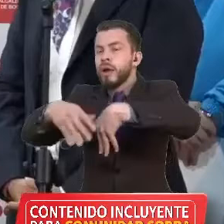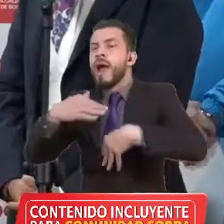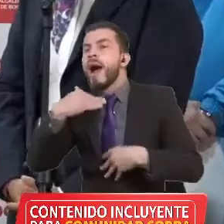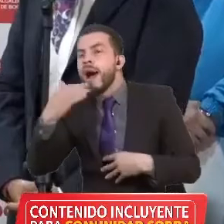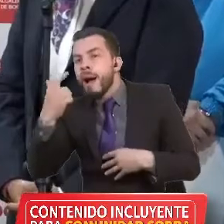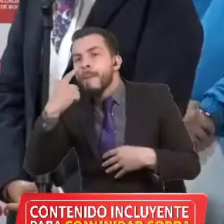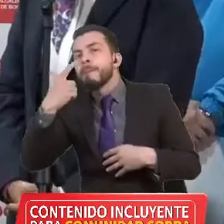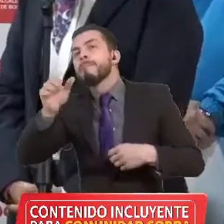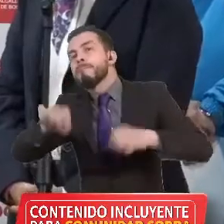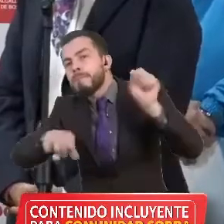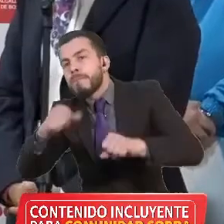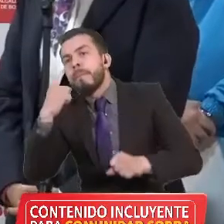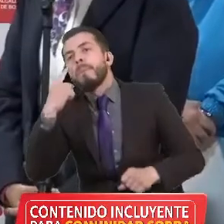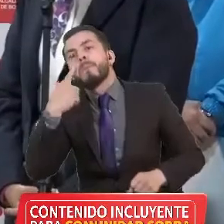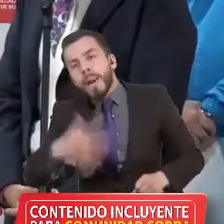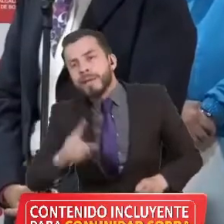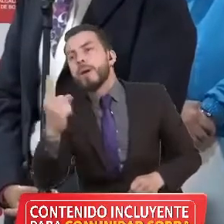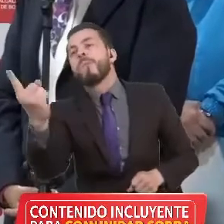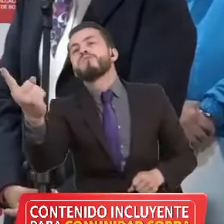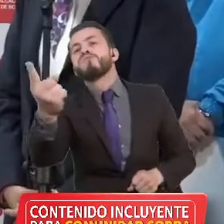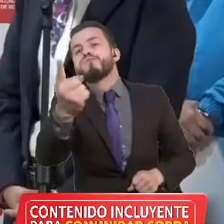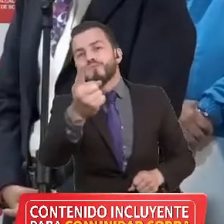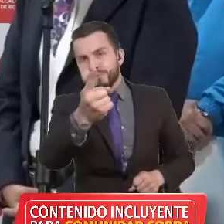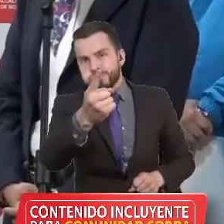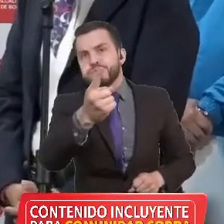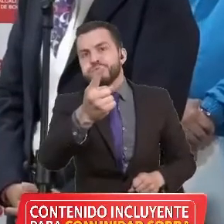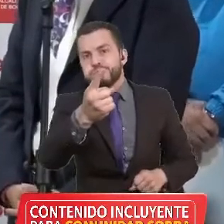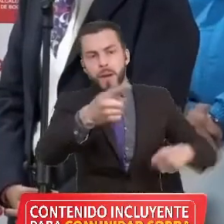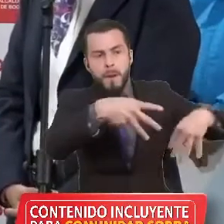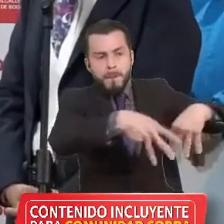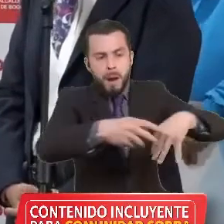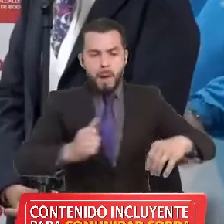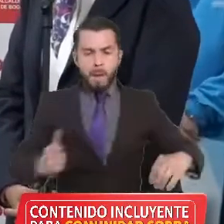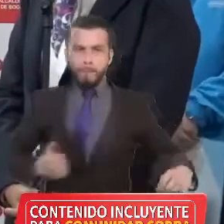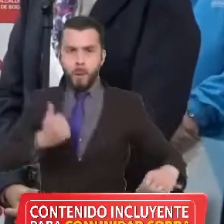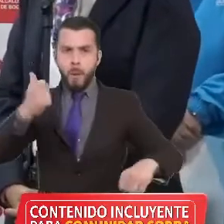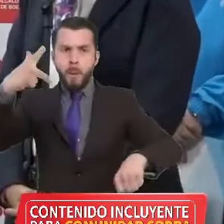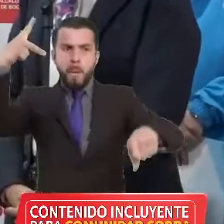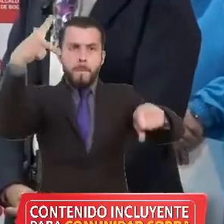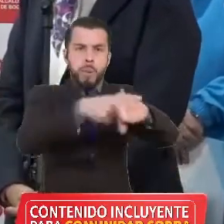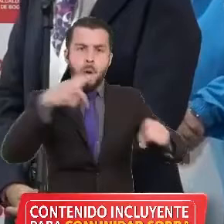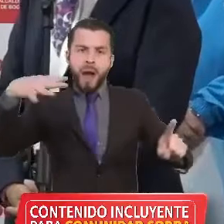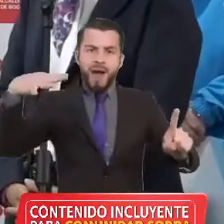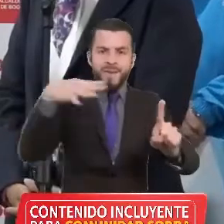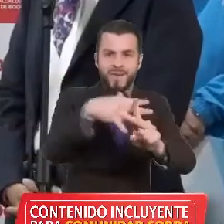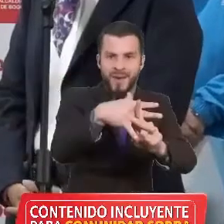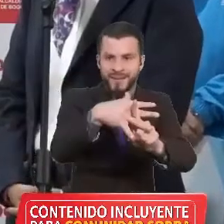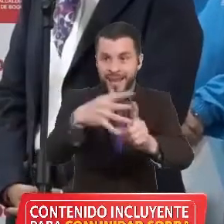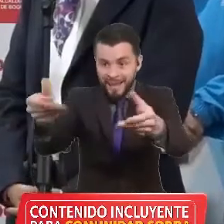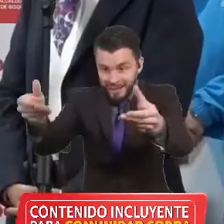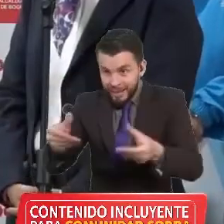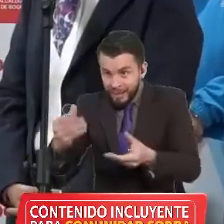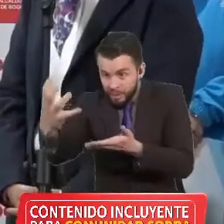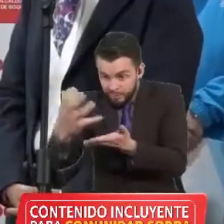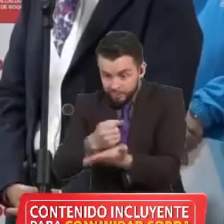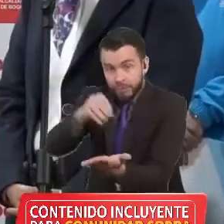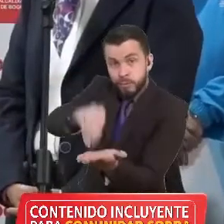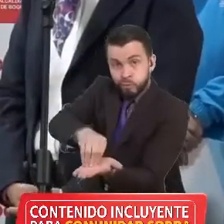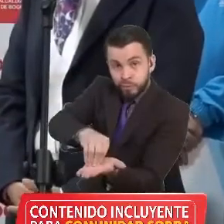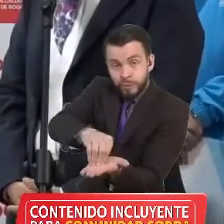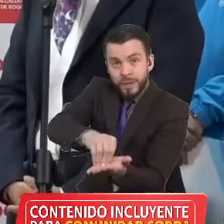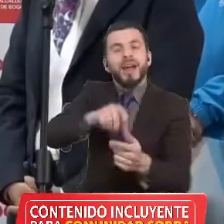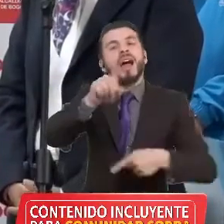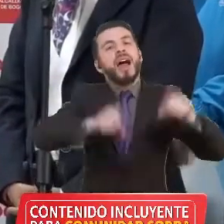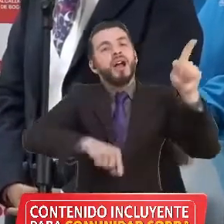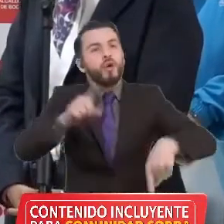en casos de privaciones arbitrarias de la vida presuntos casos de violencia sexual